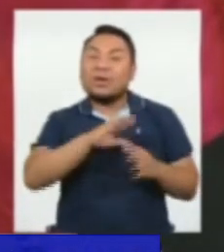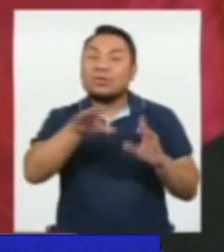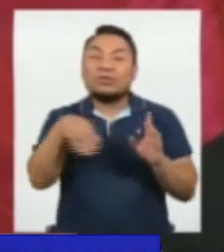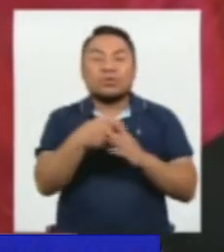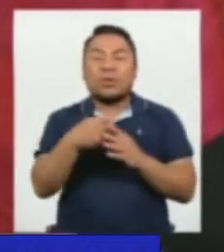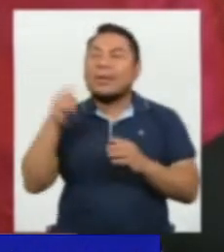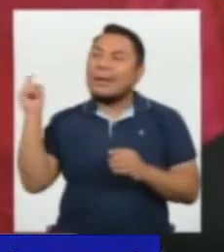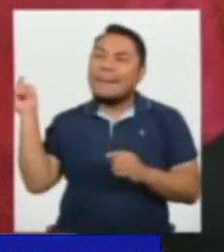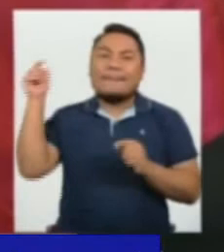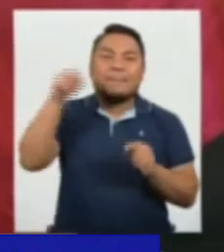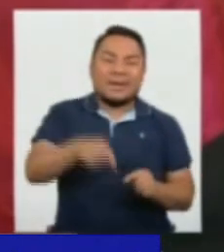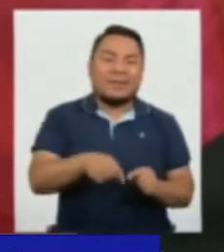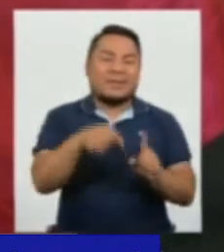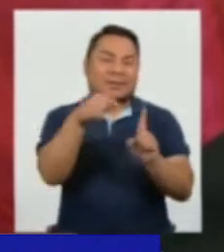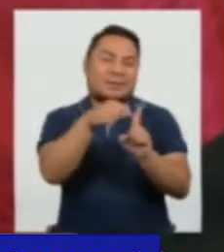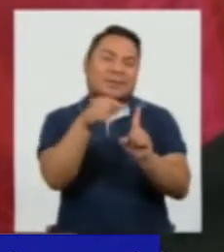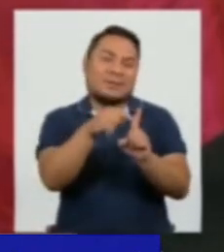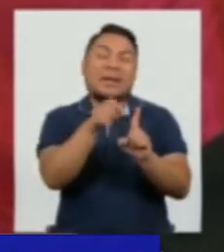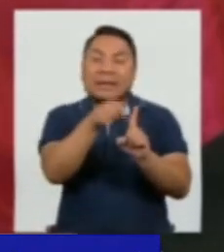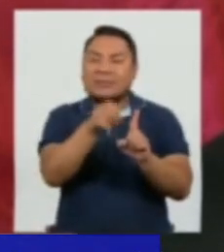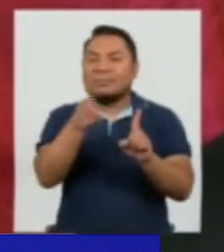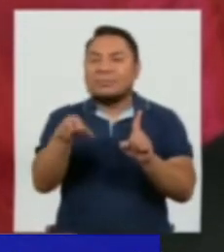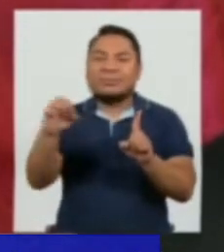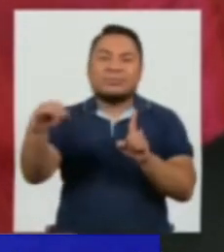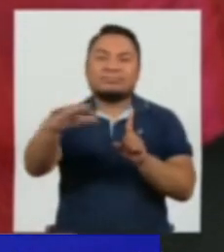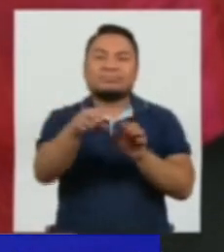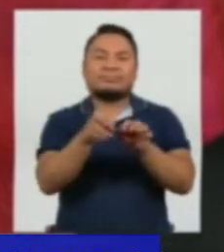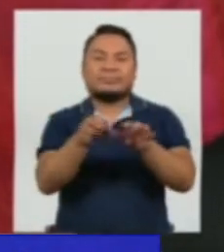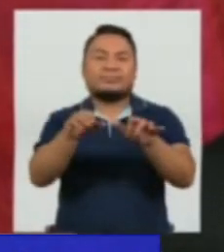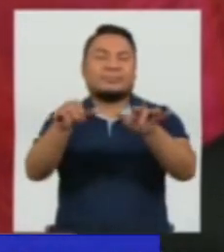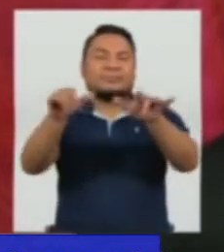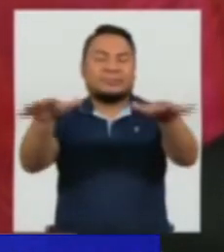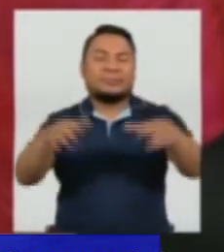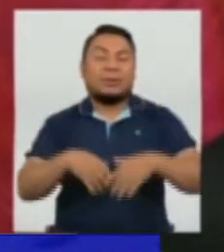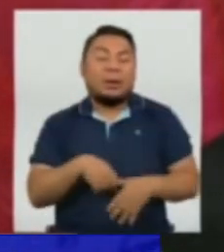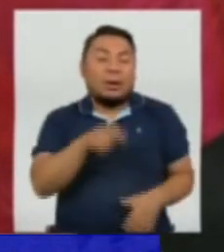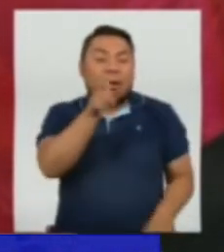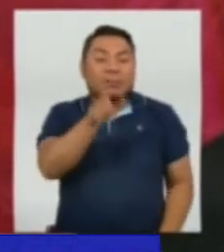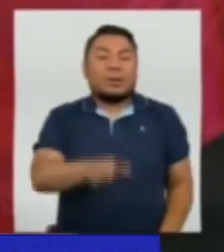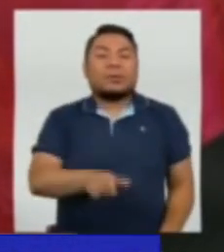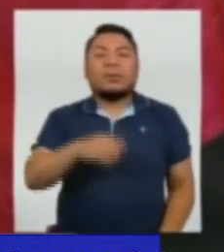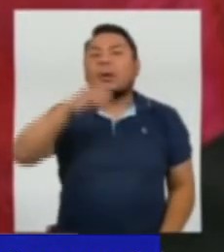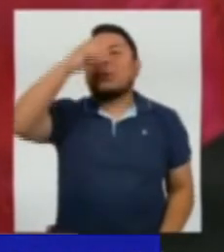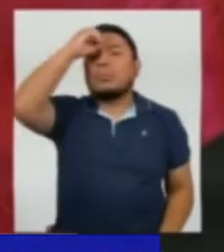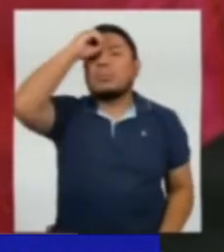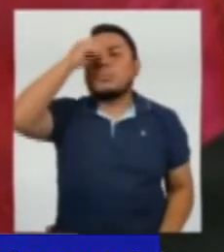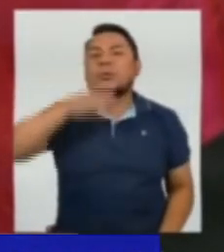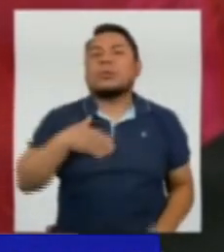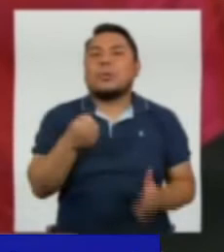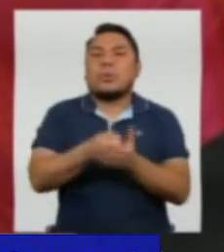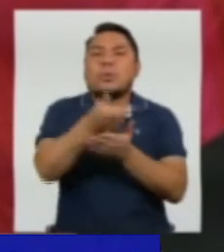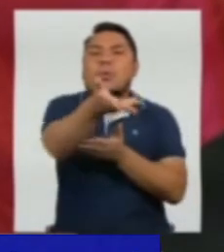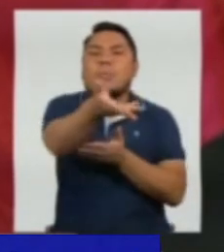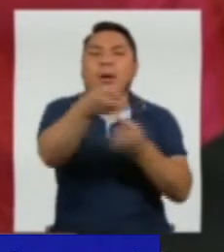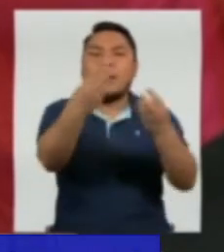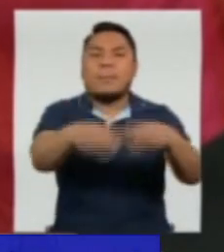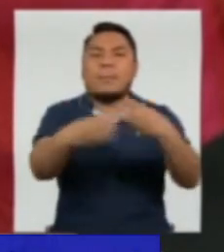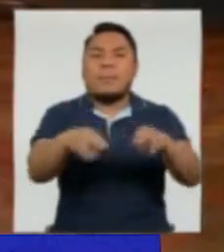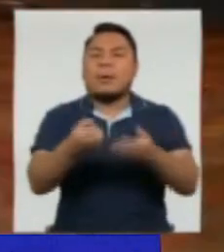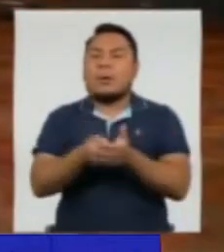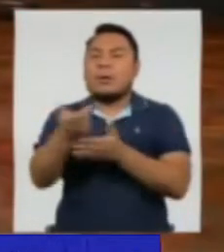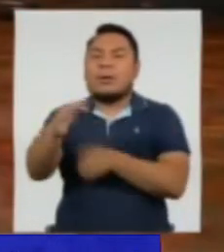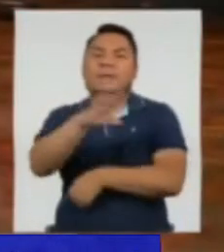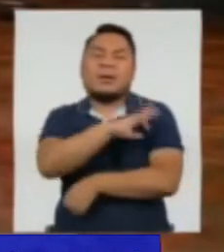sale una persona que sin saber que está con el virus sale a comprar al mercado salí a comprar la